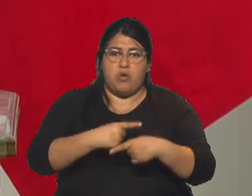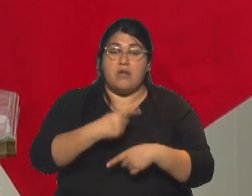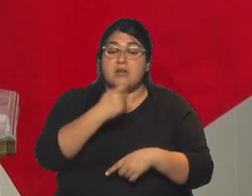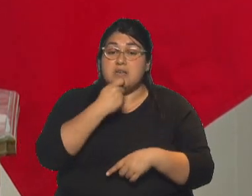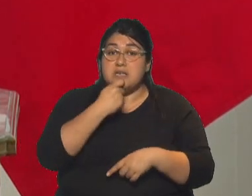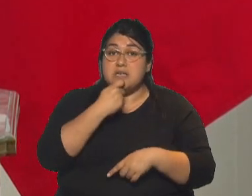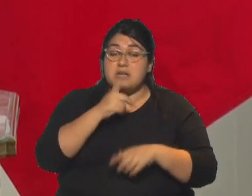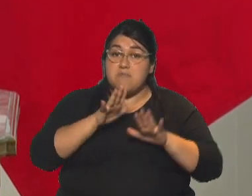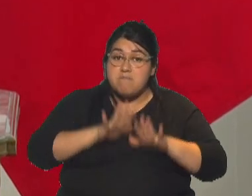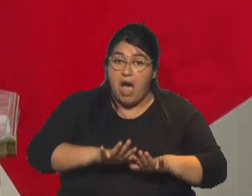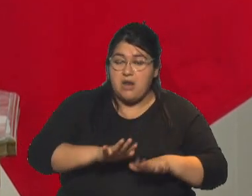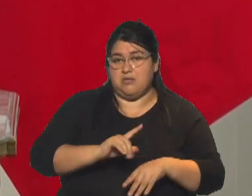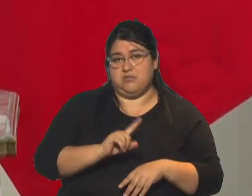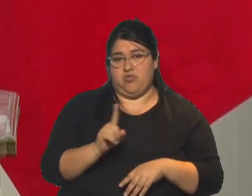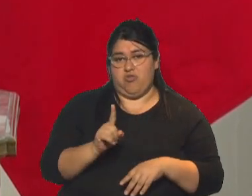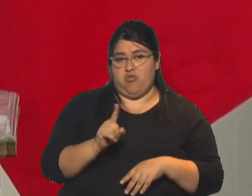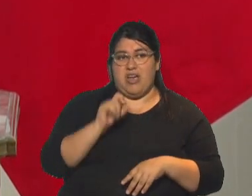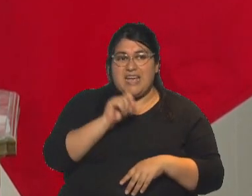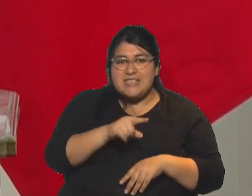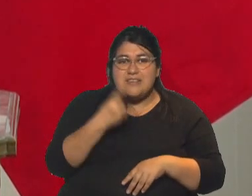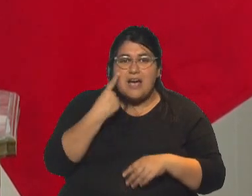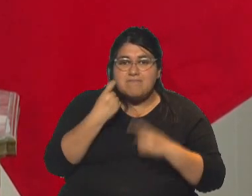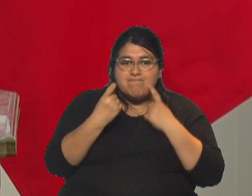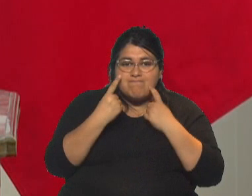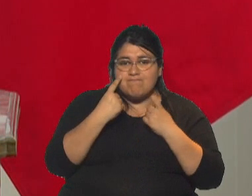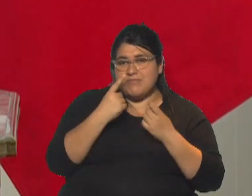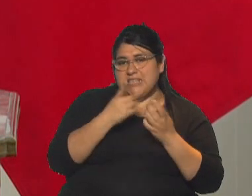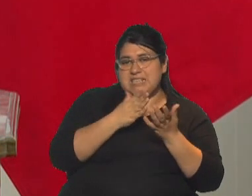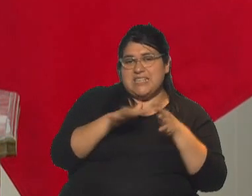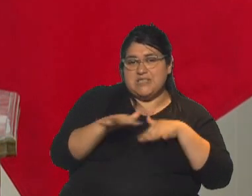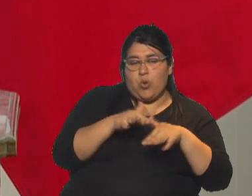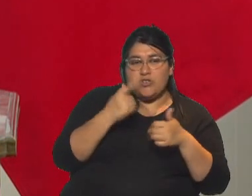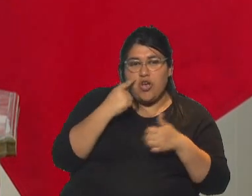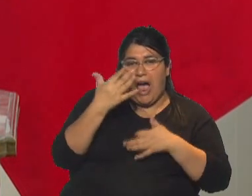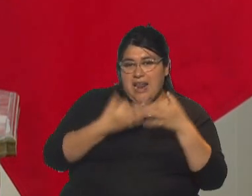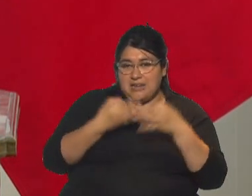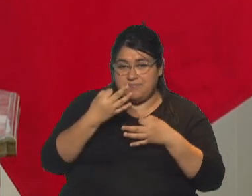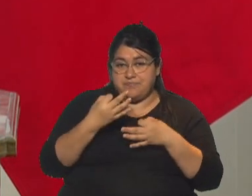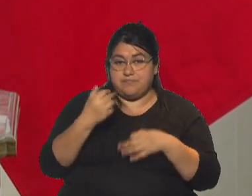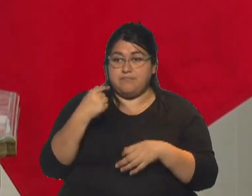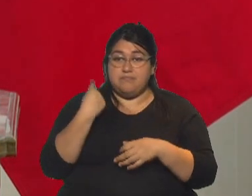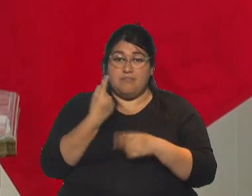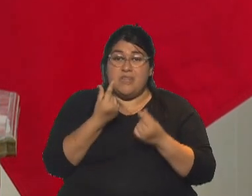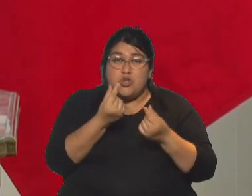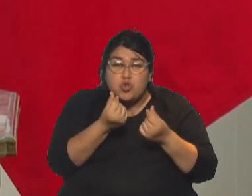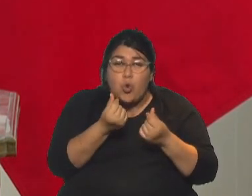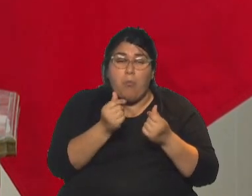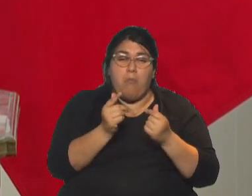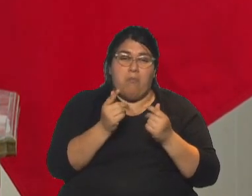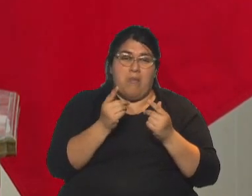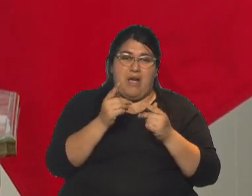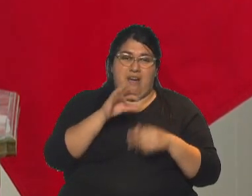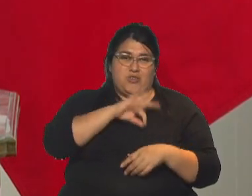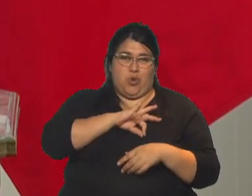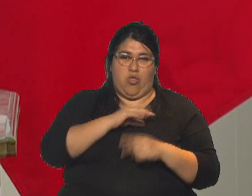Y las paritarias han tenido en cuenta toda esa realidad. Y la verdad es que interferir con una suma fija a los